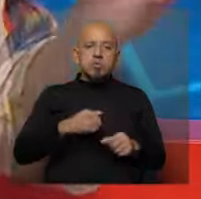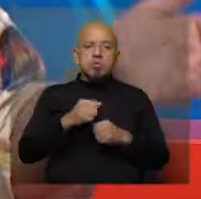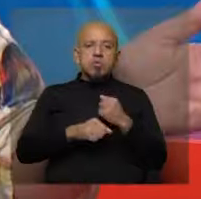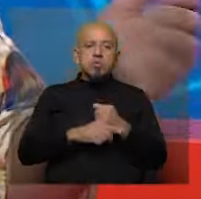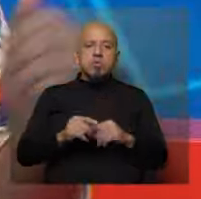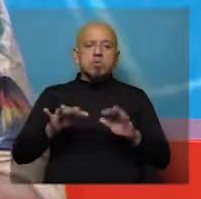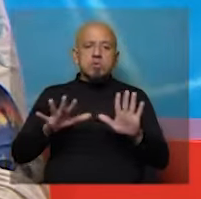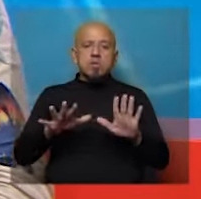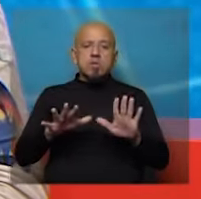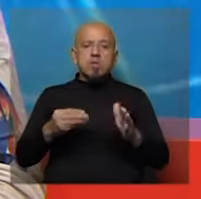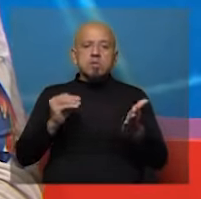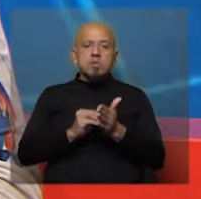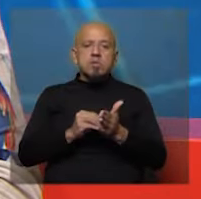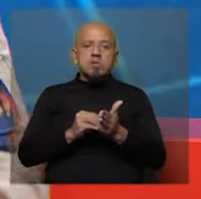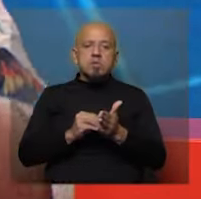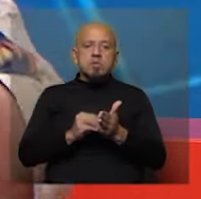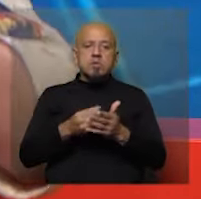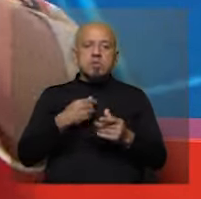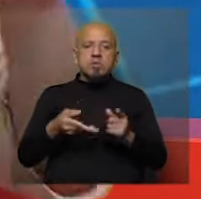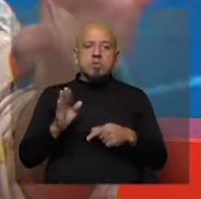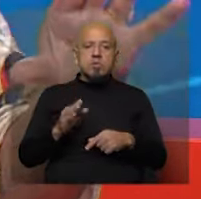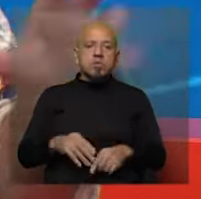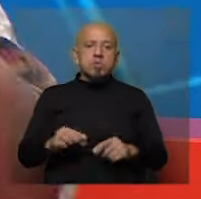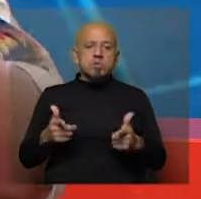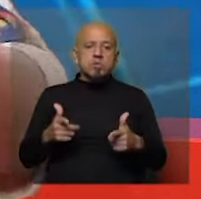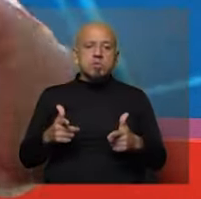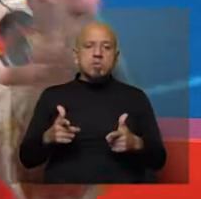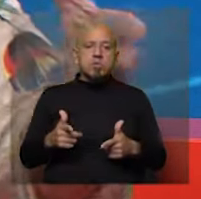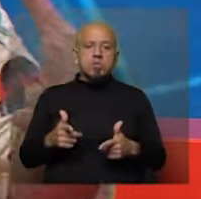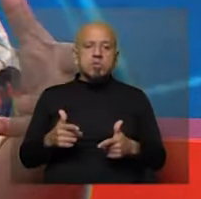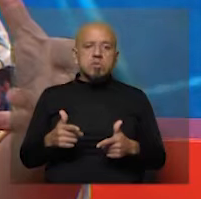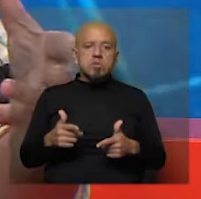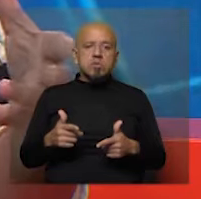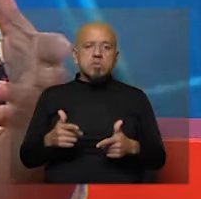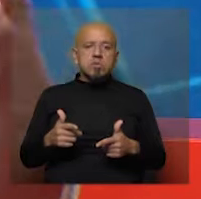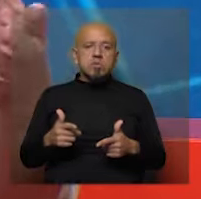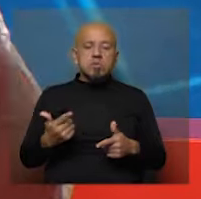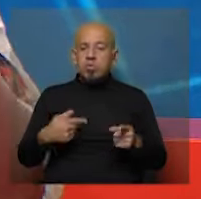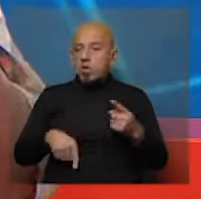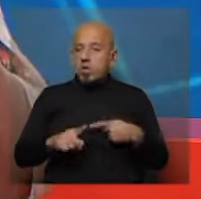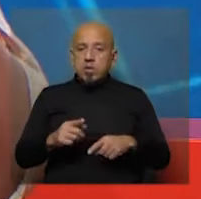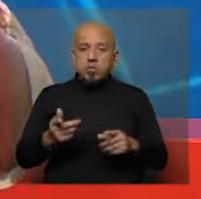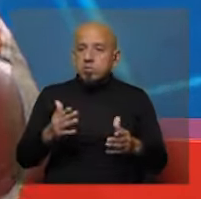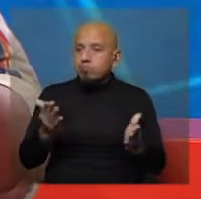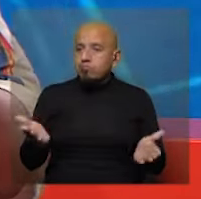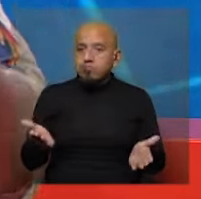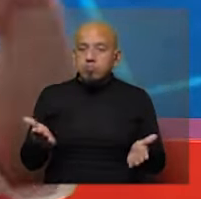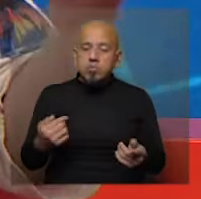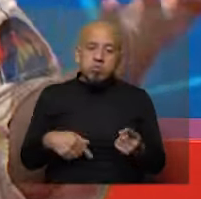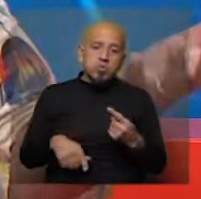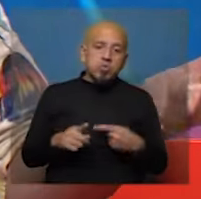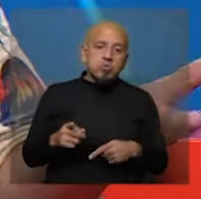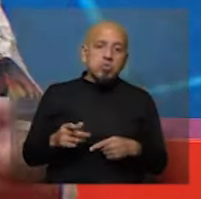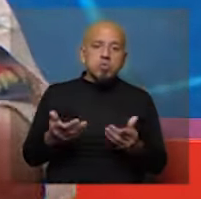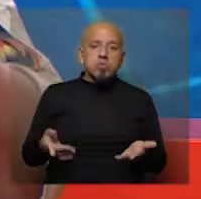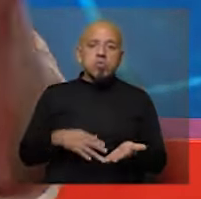10 veces a la comisaría eso no está no está puesto a la vista entonces perfectamente con